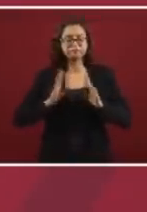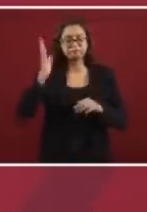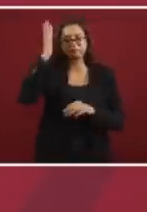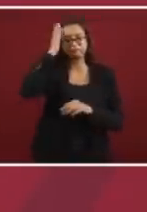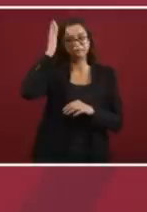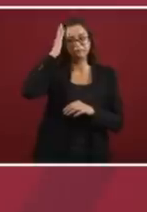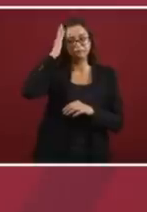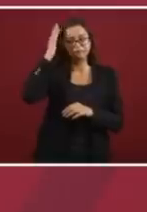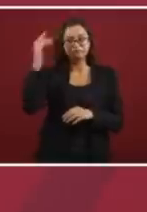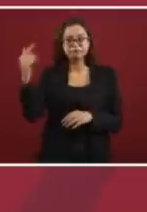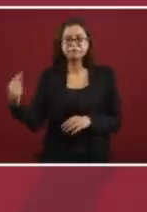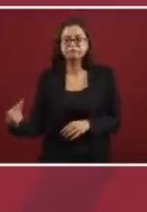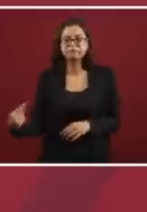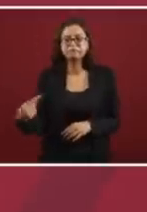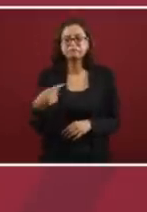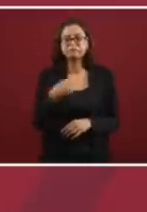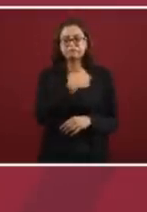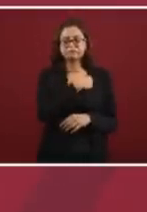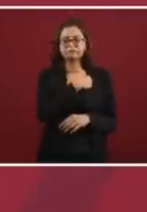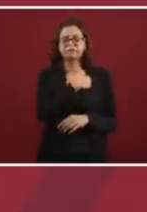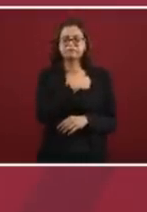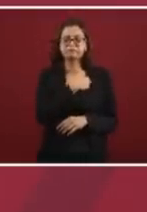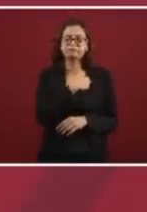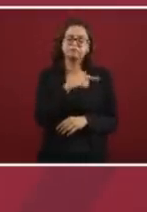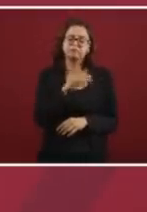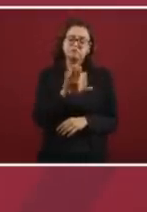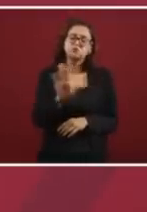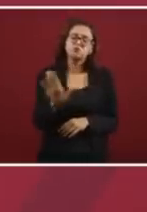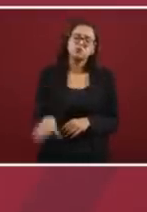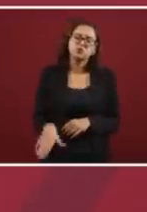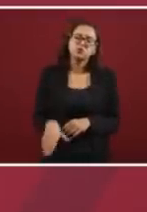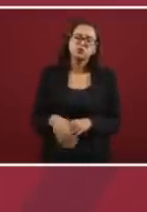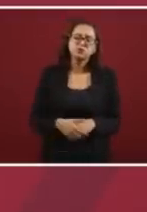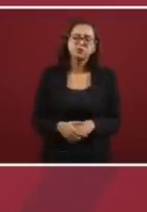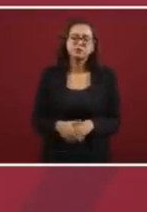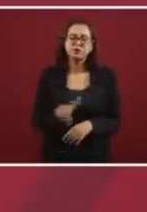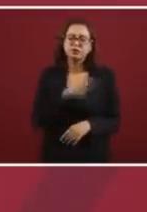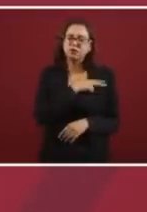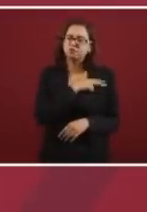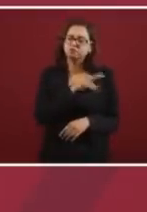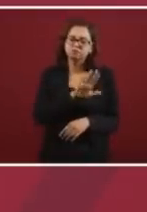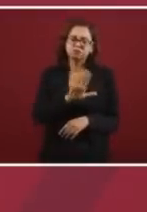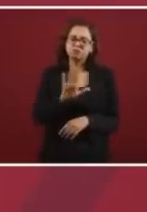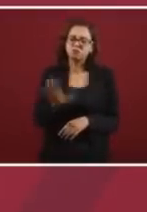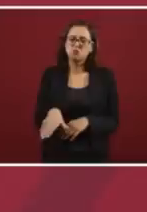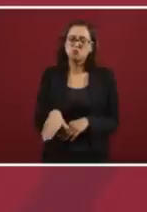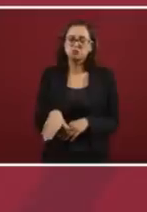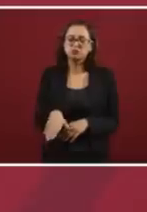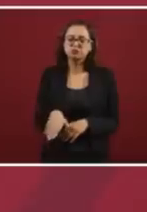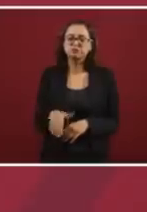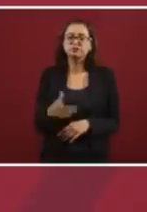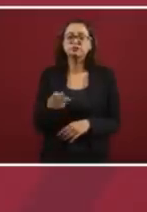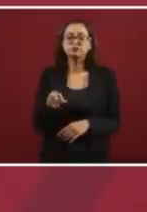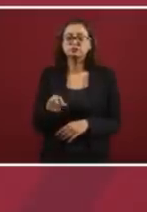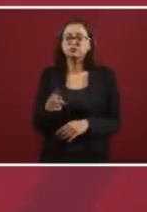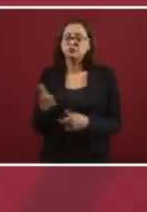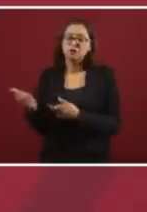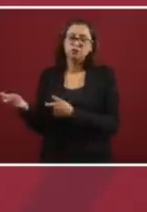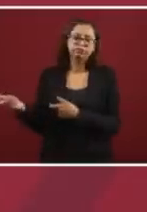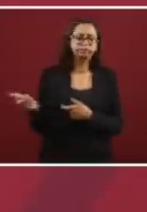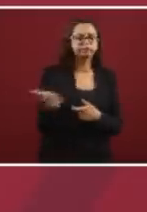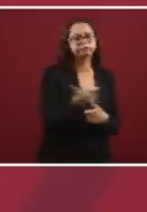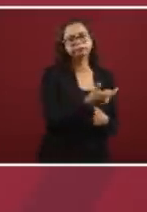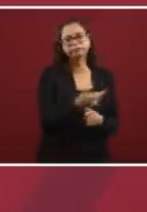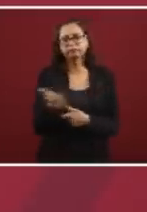y lo hieren es decir que al final pierden la vida y el con la ametralladora que esté